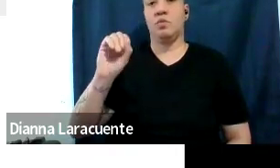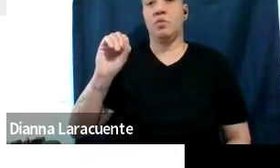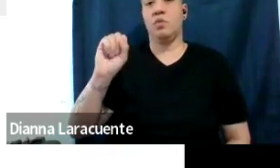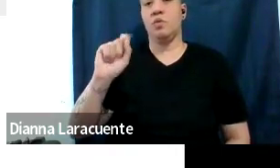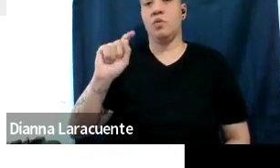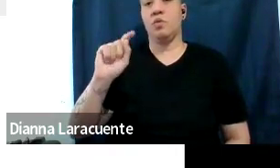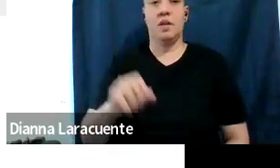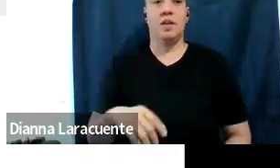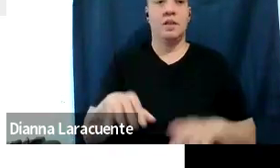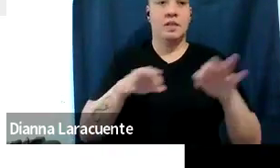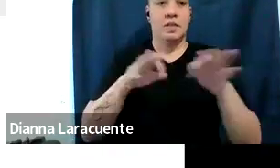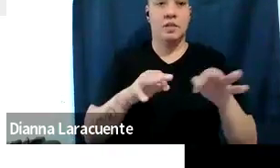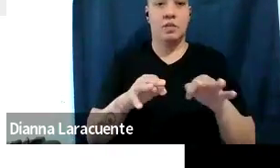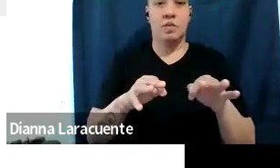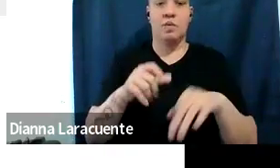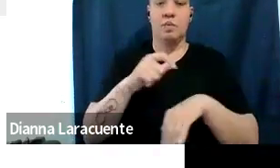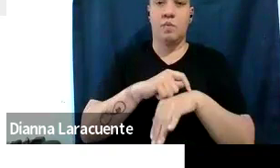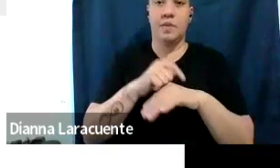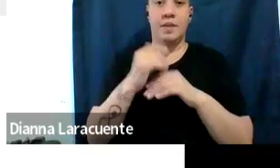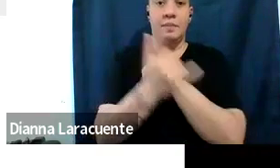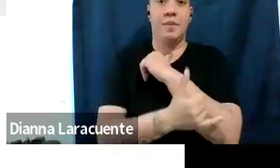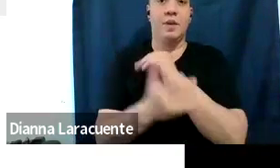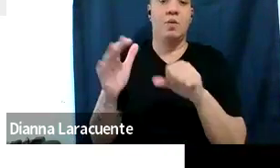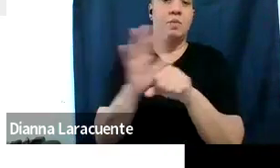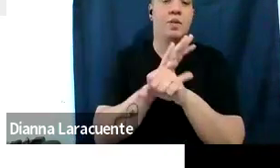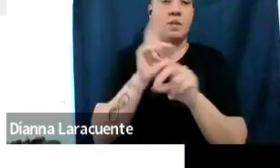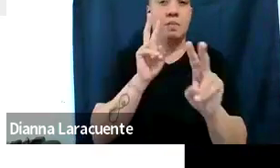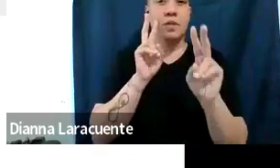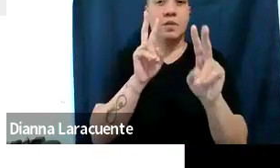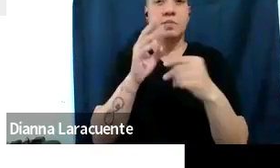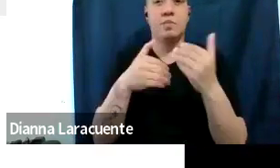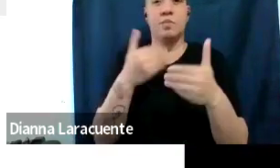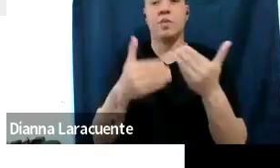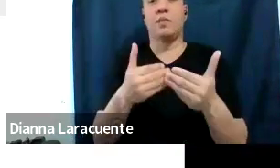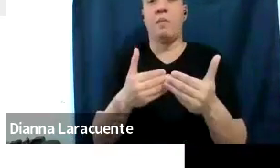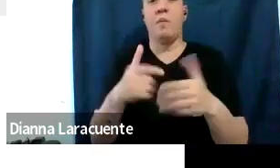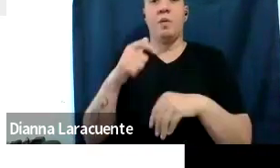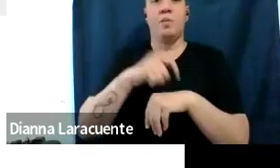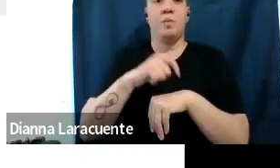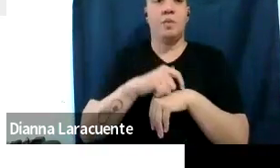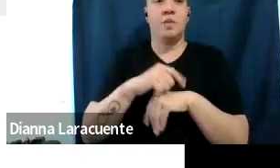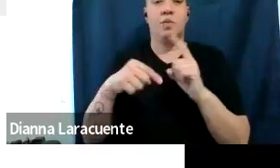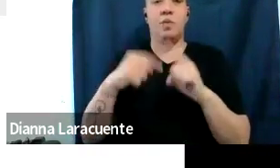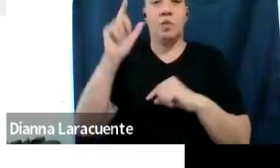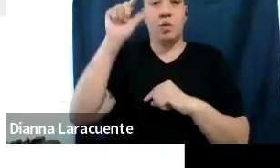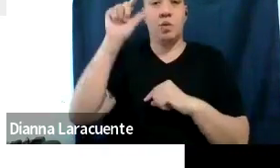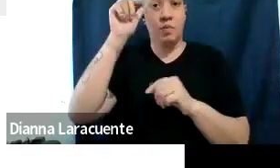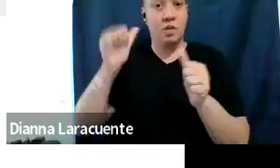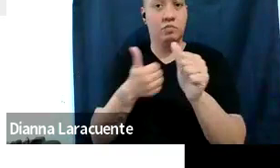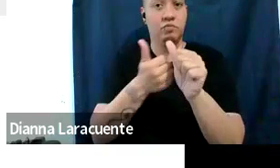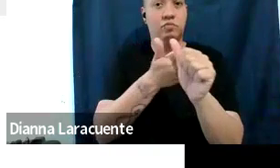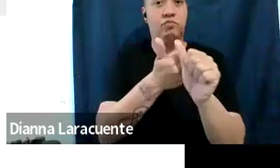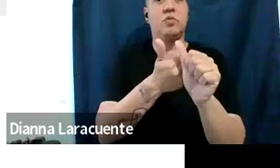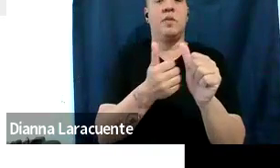el momento, dice, el país entero estaba pendiente al proceso. Fue un momento cuando el gobierno perseguía y solicitaba